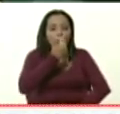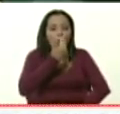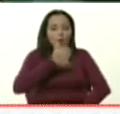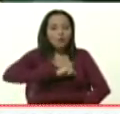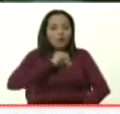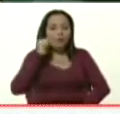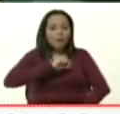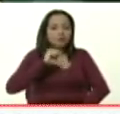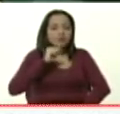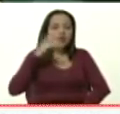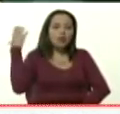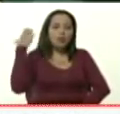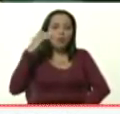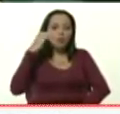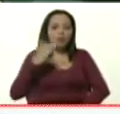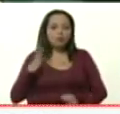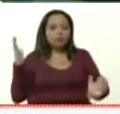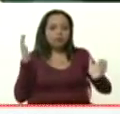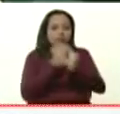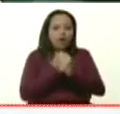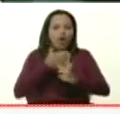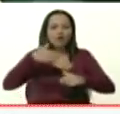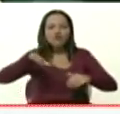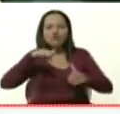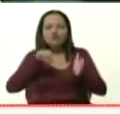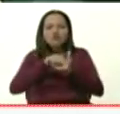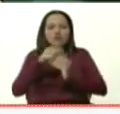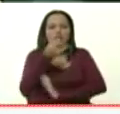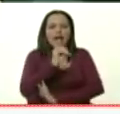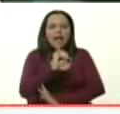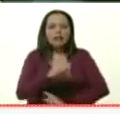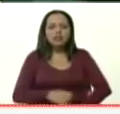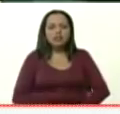habiendo descubierto dónde se encontraba